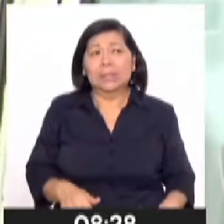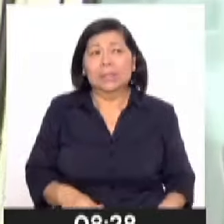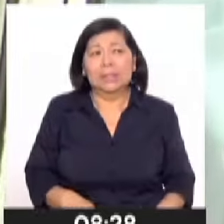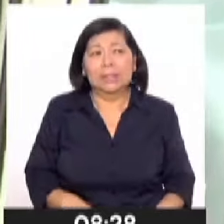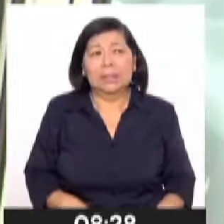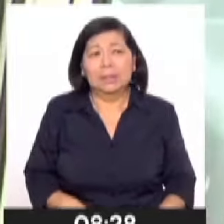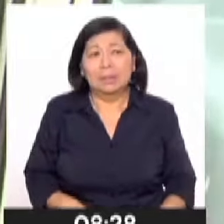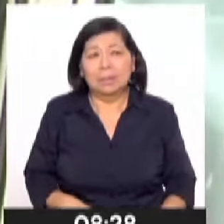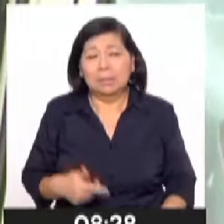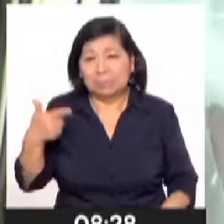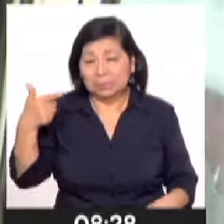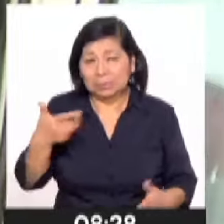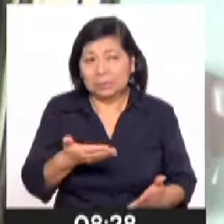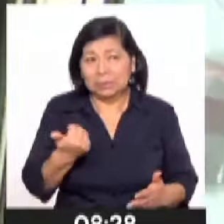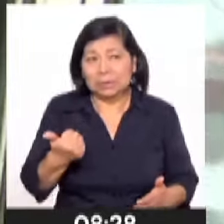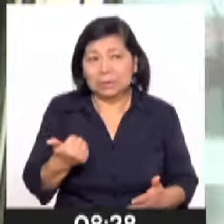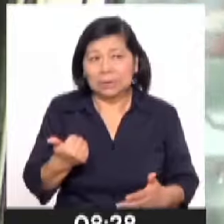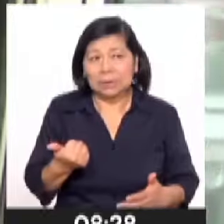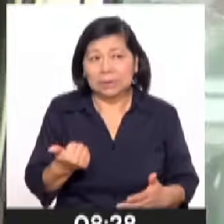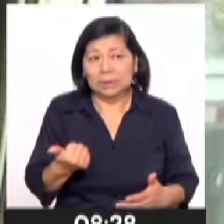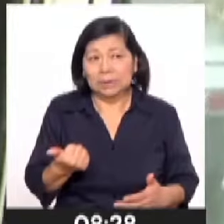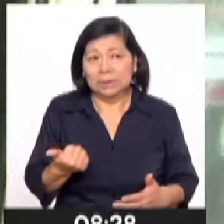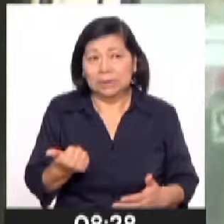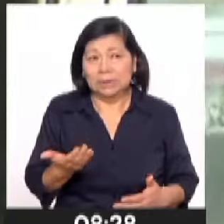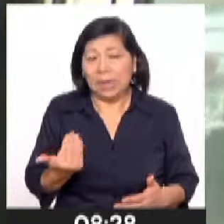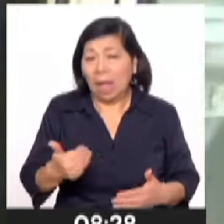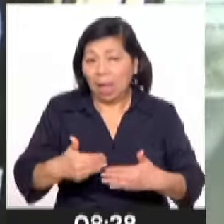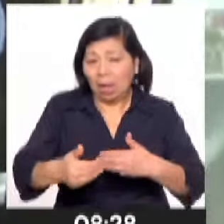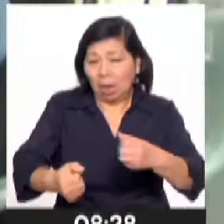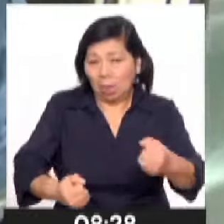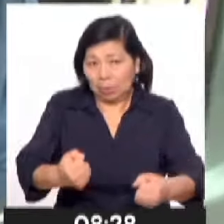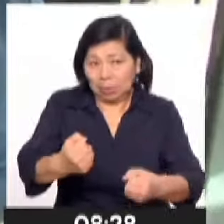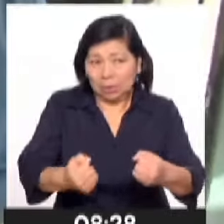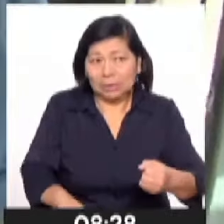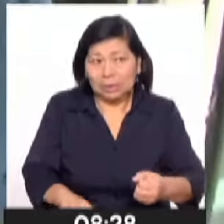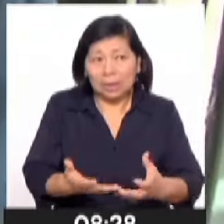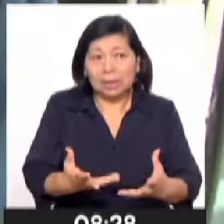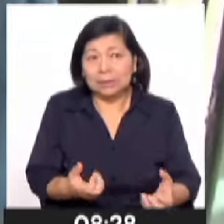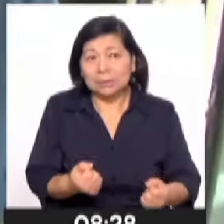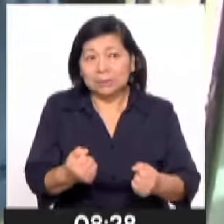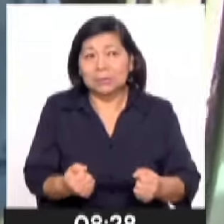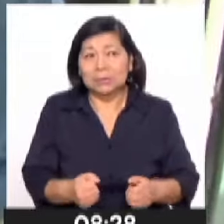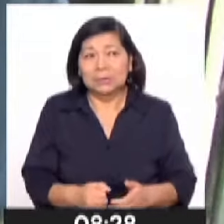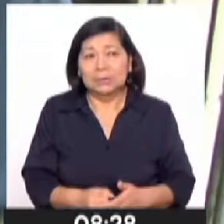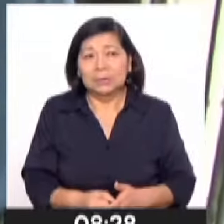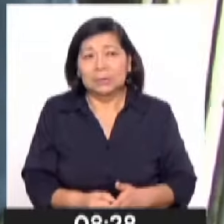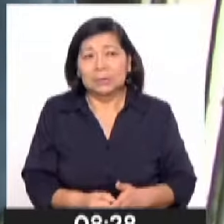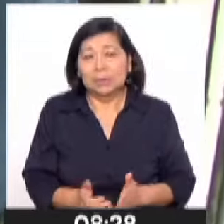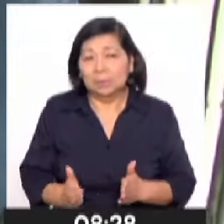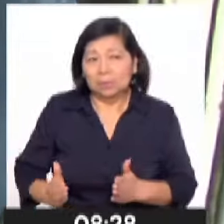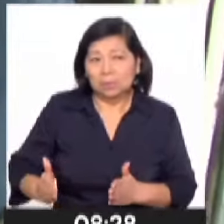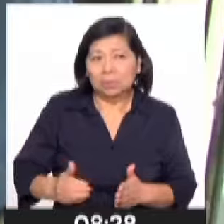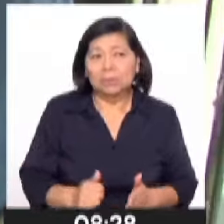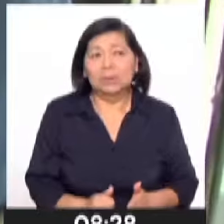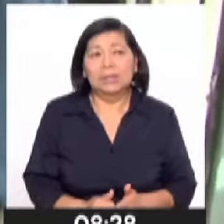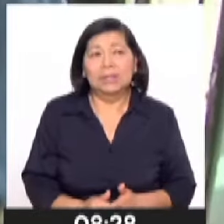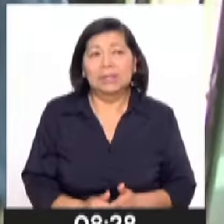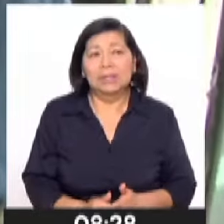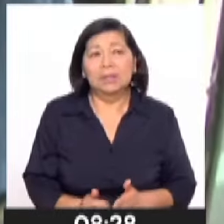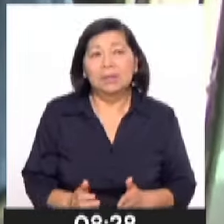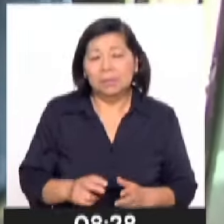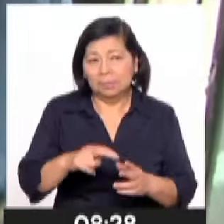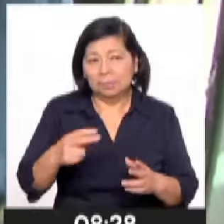y le quitaron a él le dijeron, avanza, como quería que pague el carro, como no lo pagó, dobla a la izquierda, en un lado oscuro, y